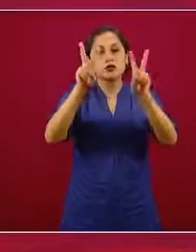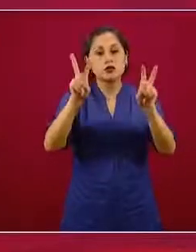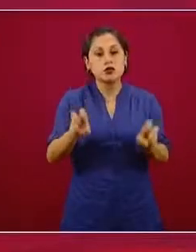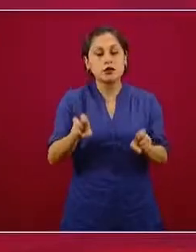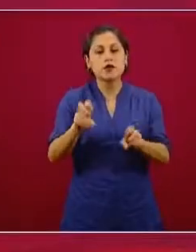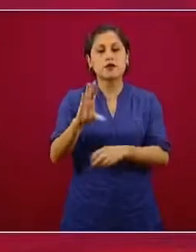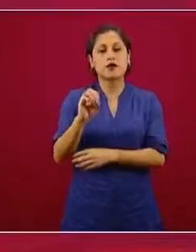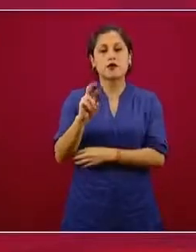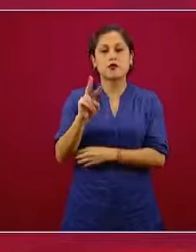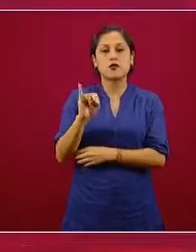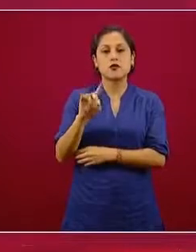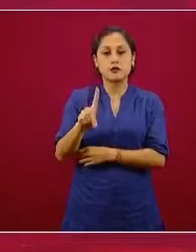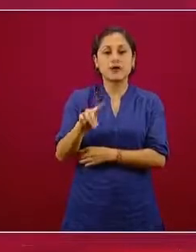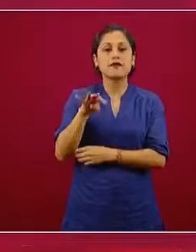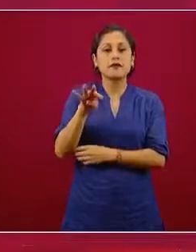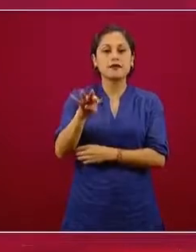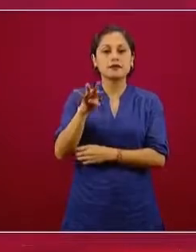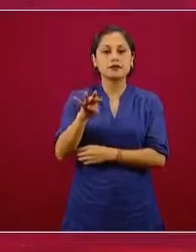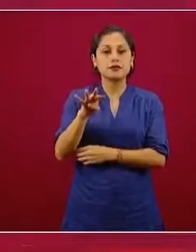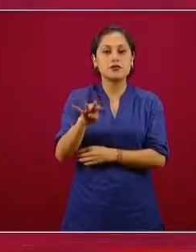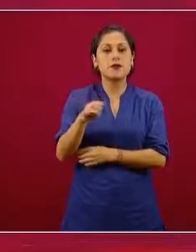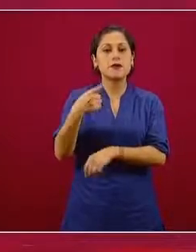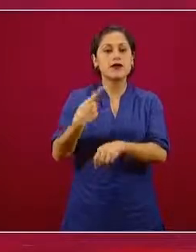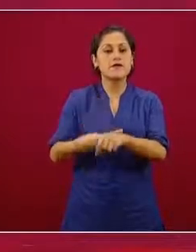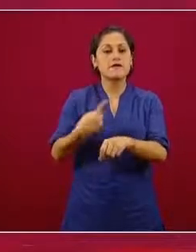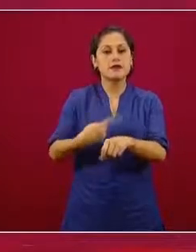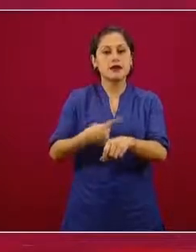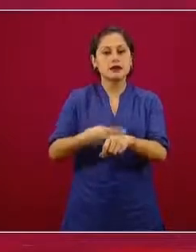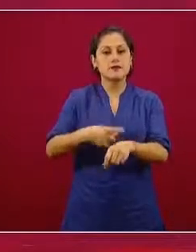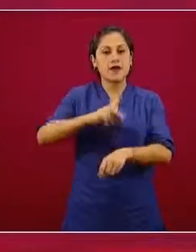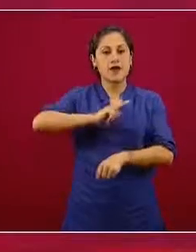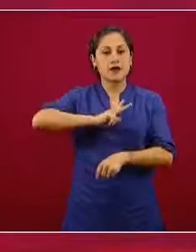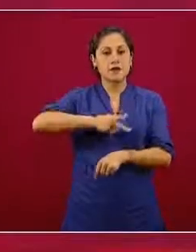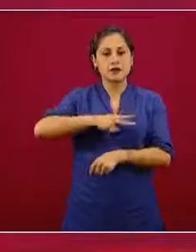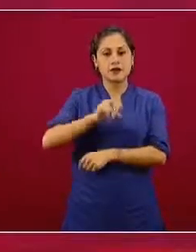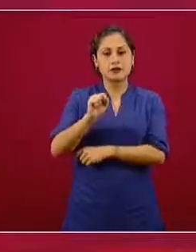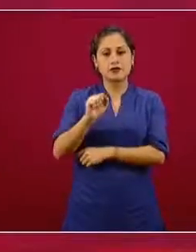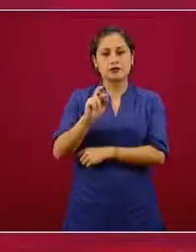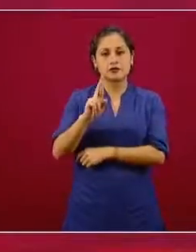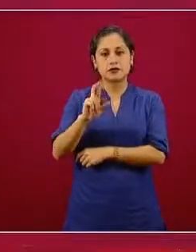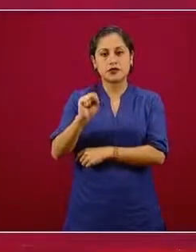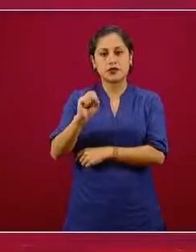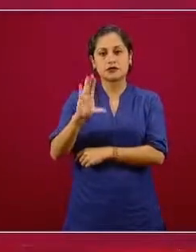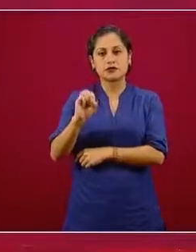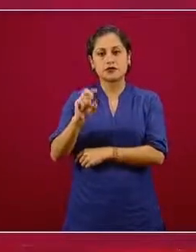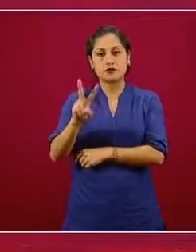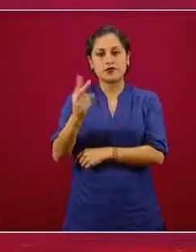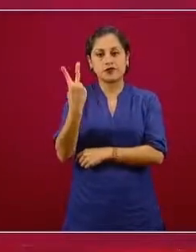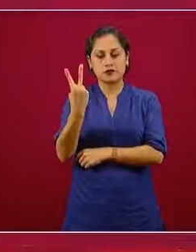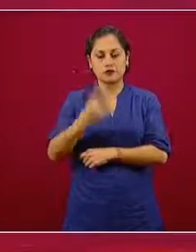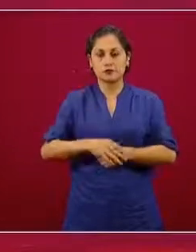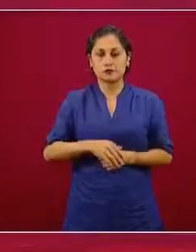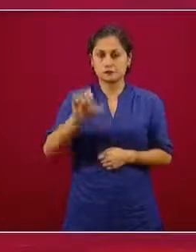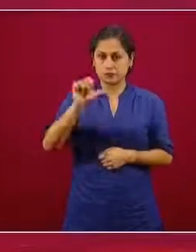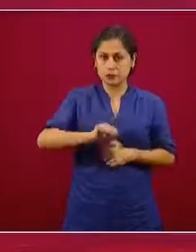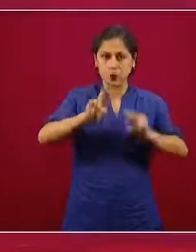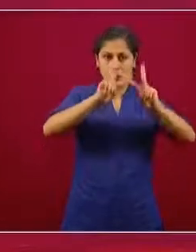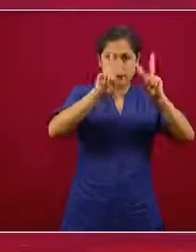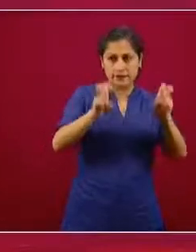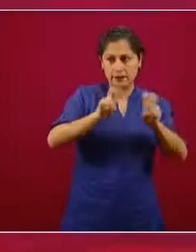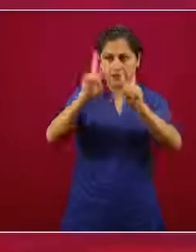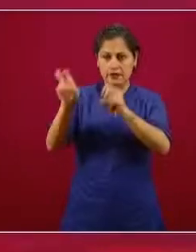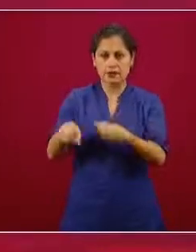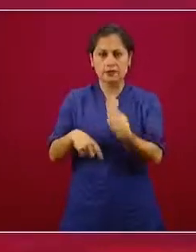la pandemia causada por el nuevo coronavirus SARS-CoV-2. Hoy nos vamos a dedicar a dos temas. Uno es el